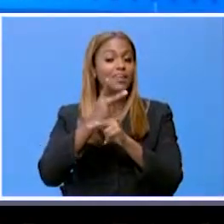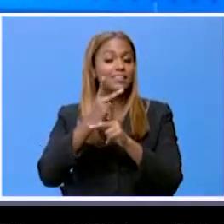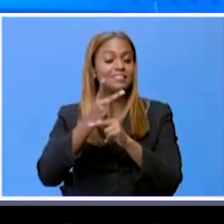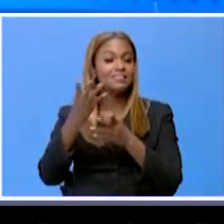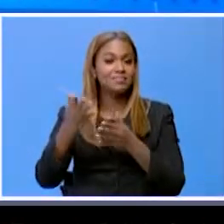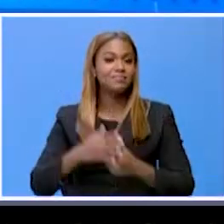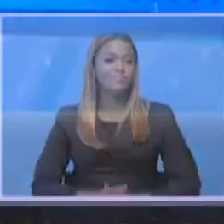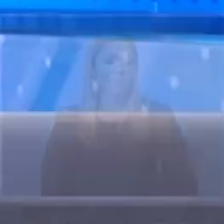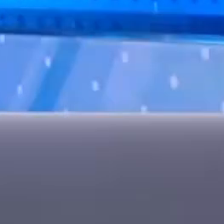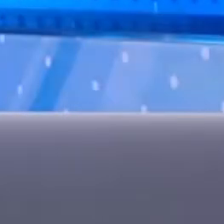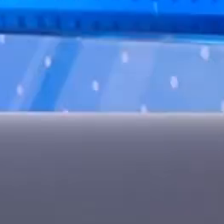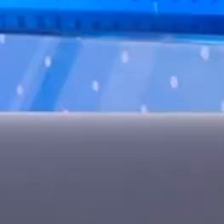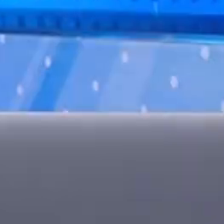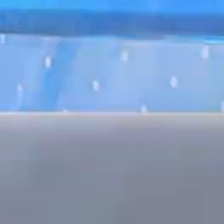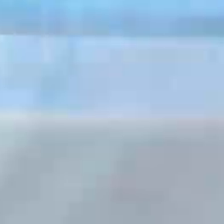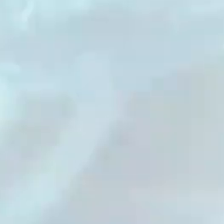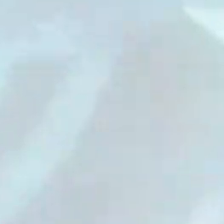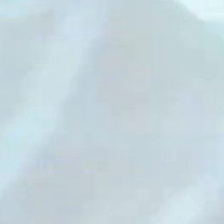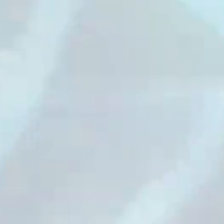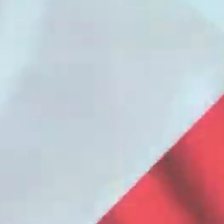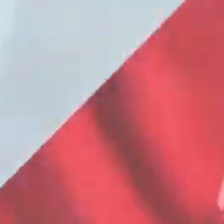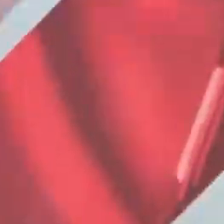reporte.